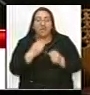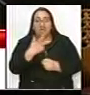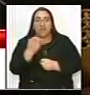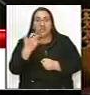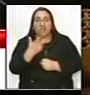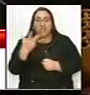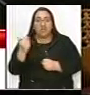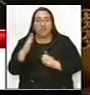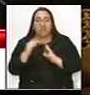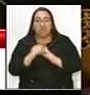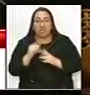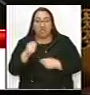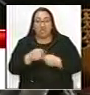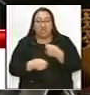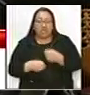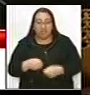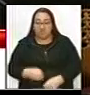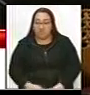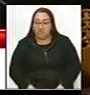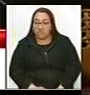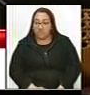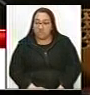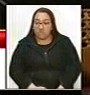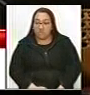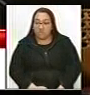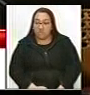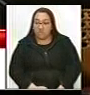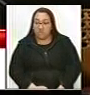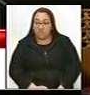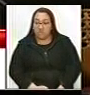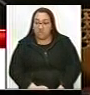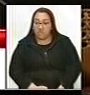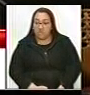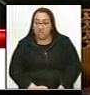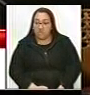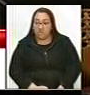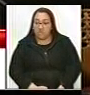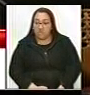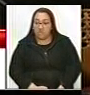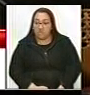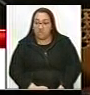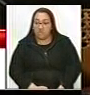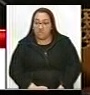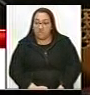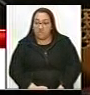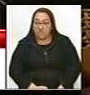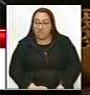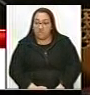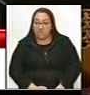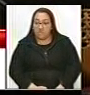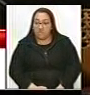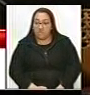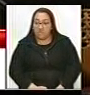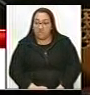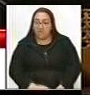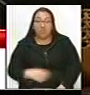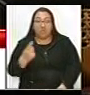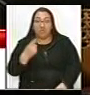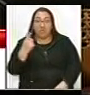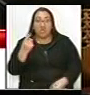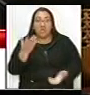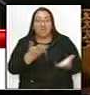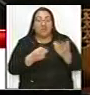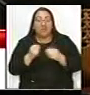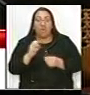de dólares de inversión 180 capitales provinciales unidas un solo único servicio recordemos